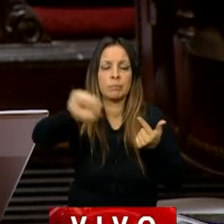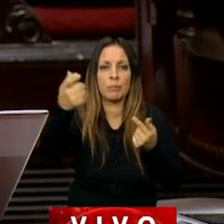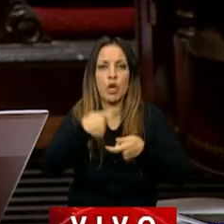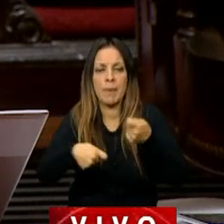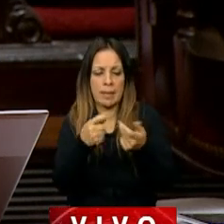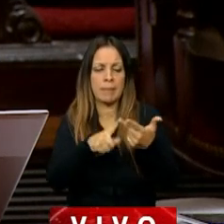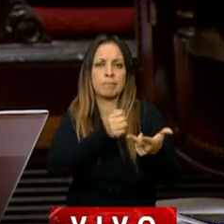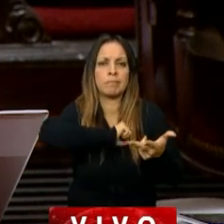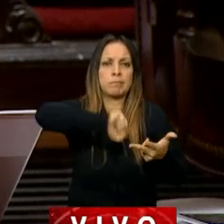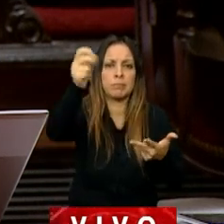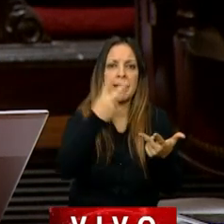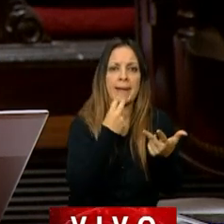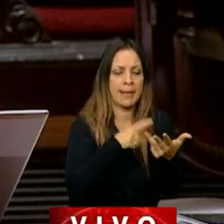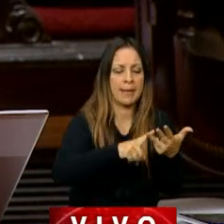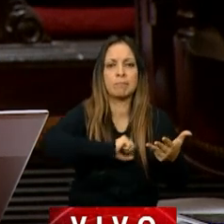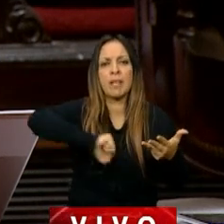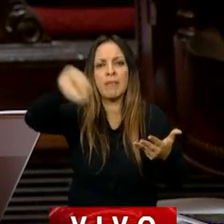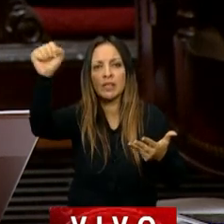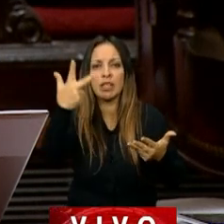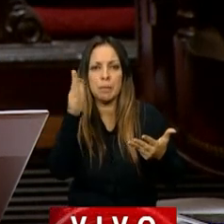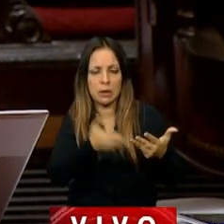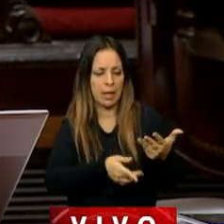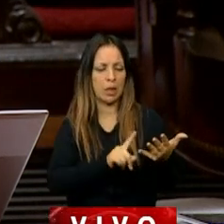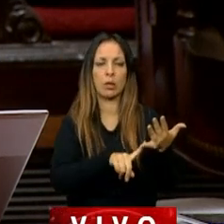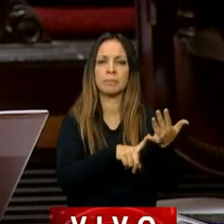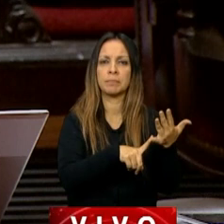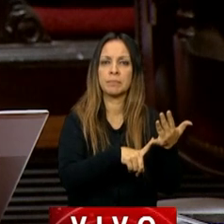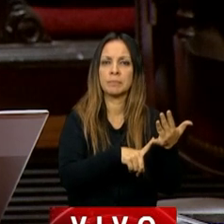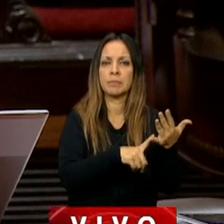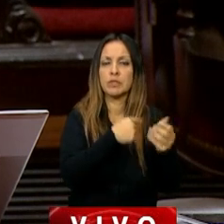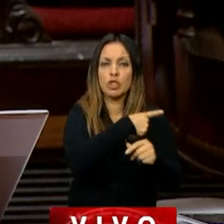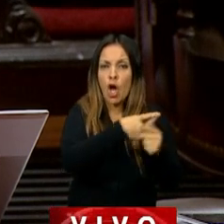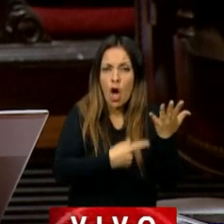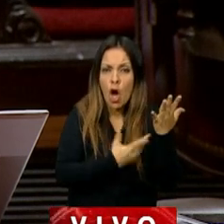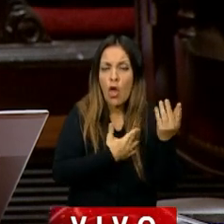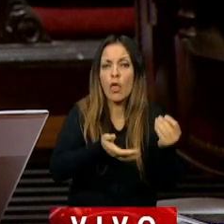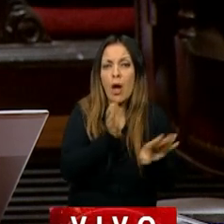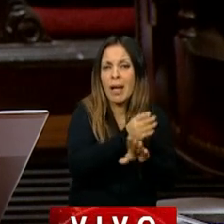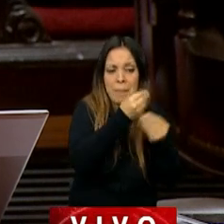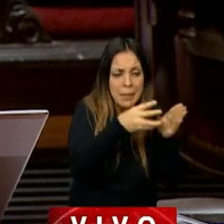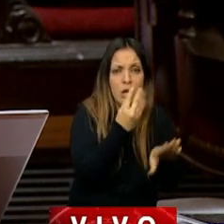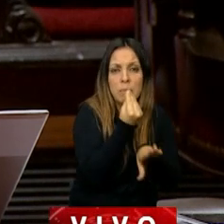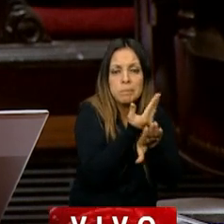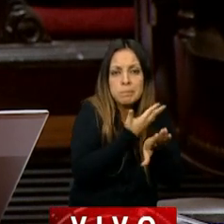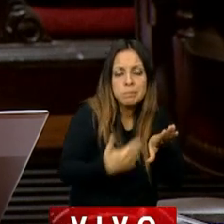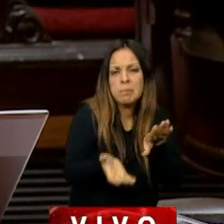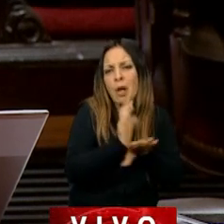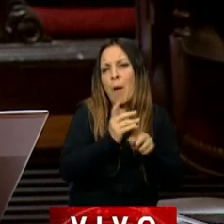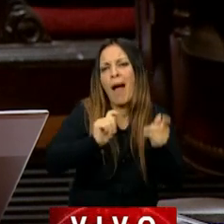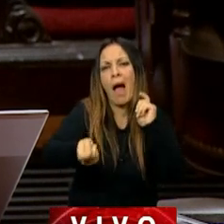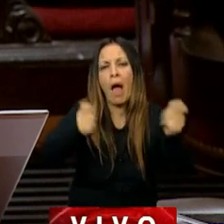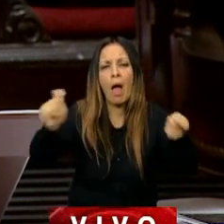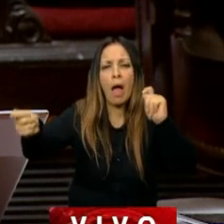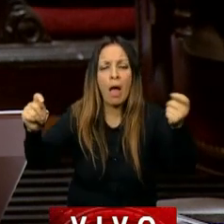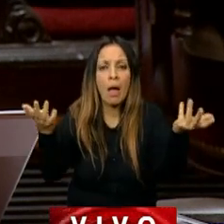comercial, superávit energético, inflación de 3%, todo lo rifaron en el medio, todo lo rifaron en el